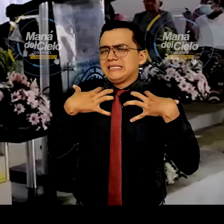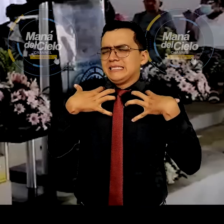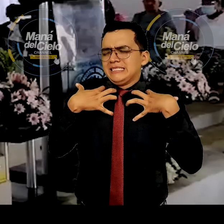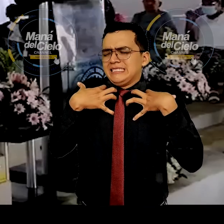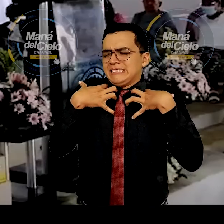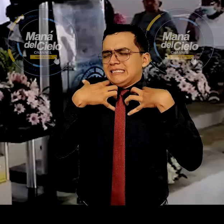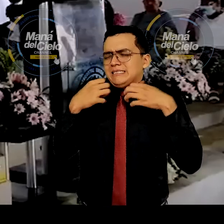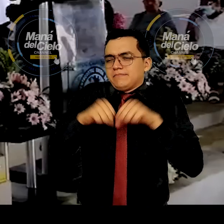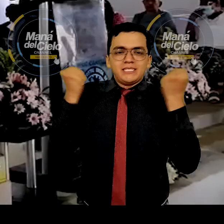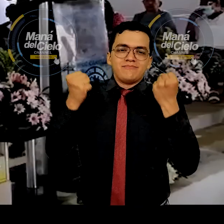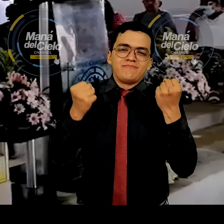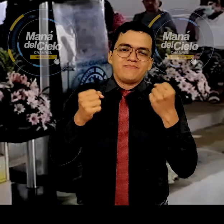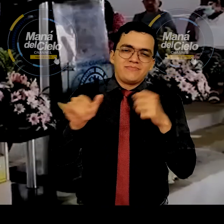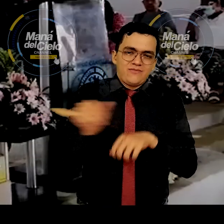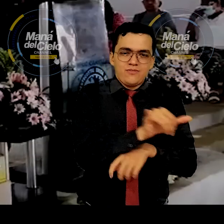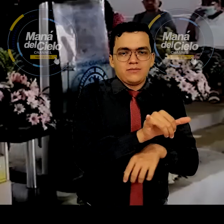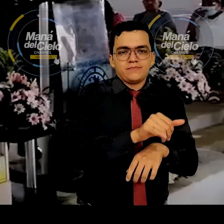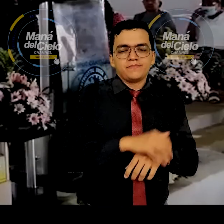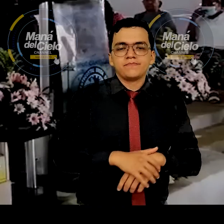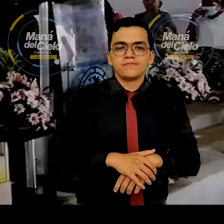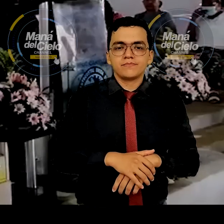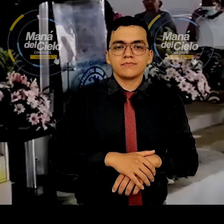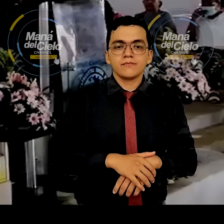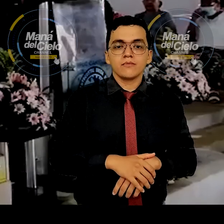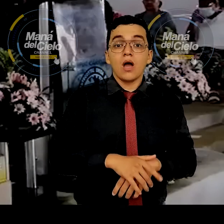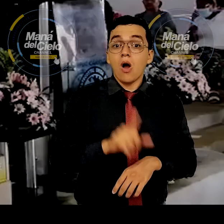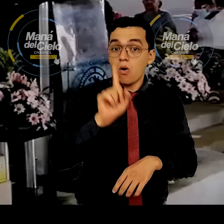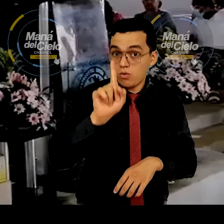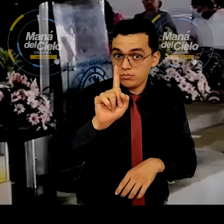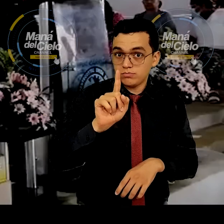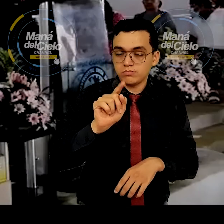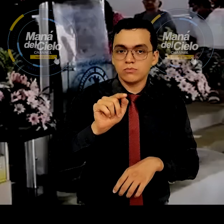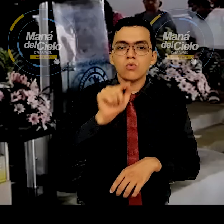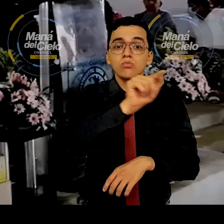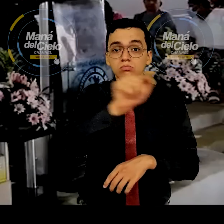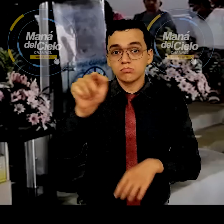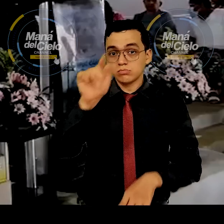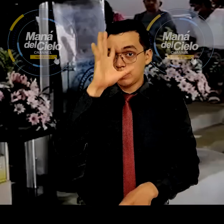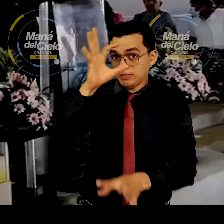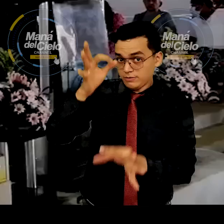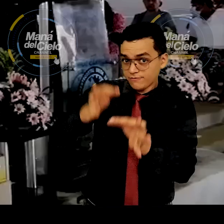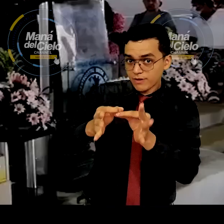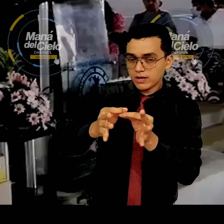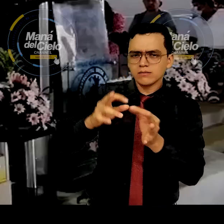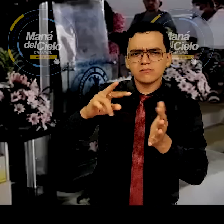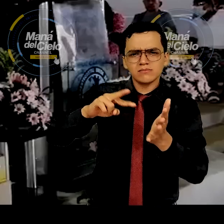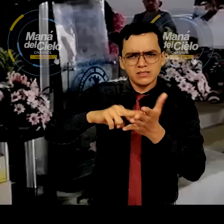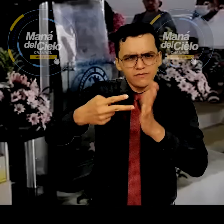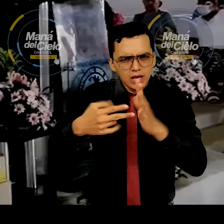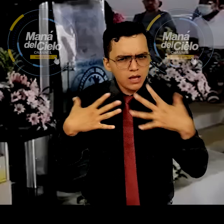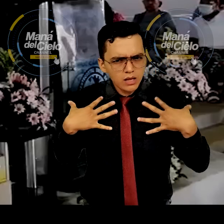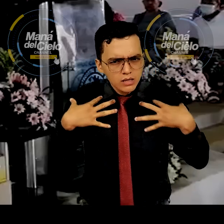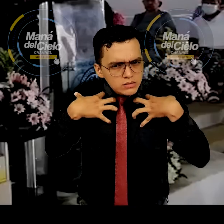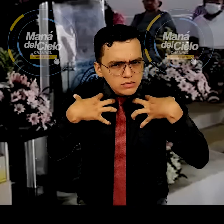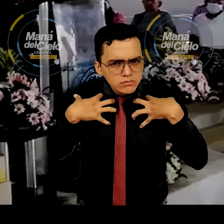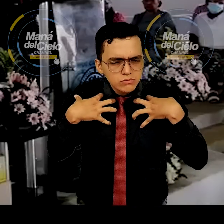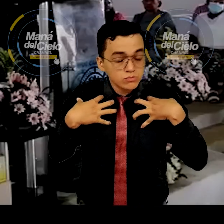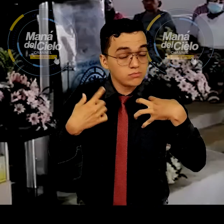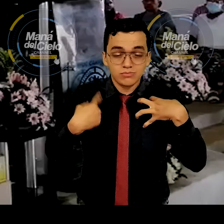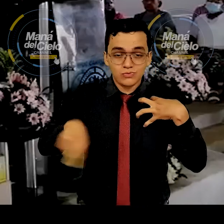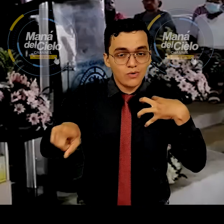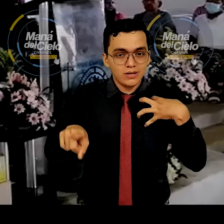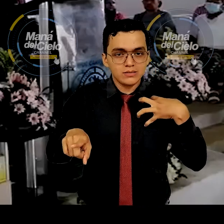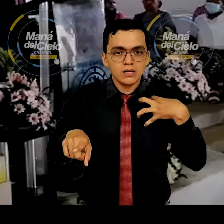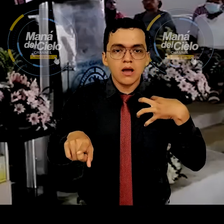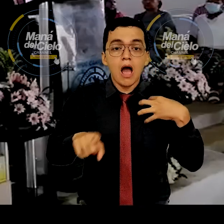usted verdad cree lo que dice que cree, no debe llegar nunca ahí. Así que el estrés entre los cristianos no debe existir. Pero nosotros estamos